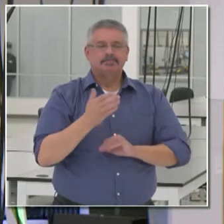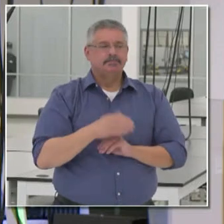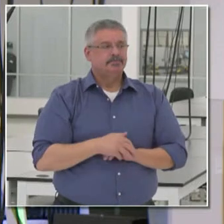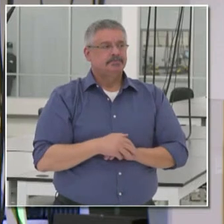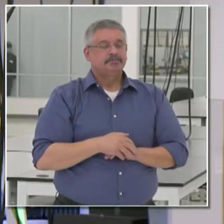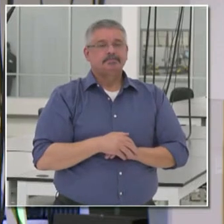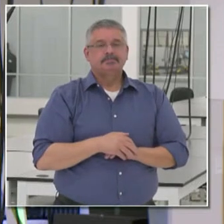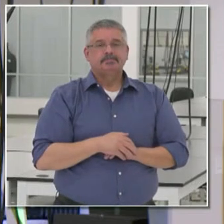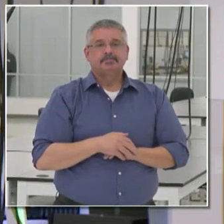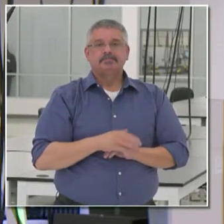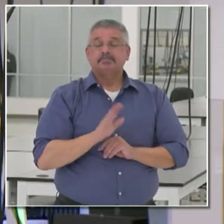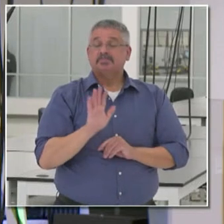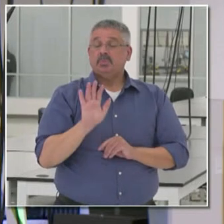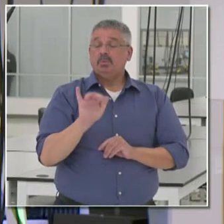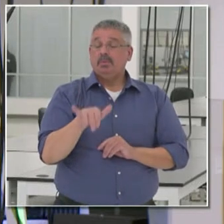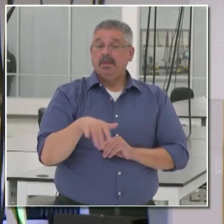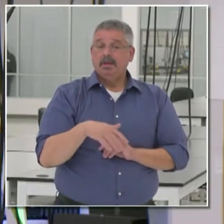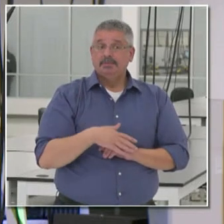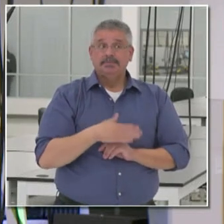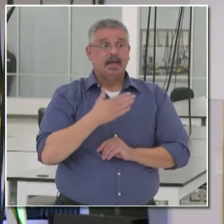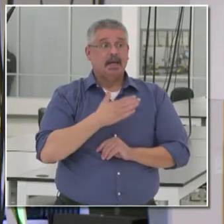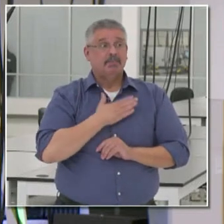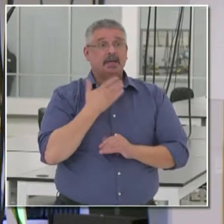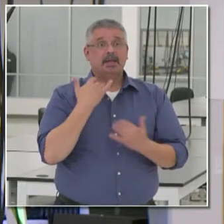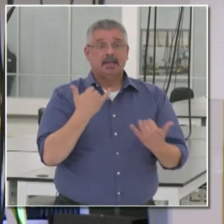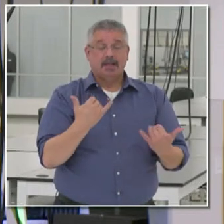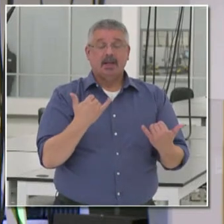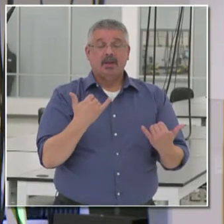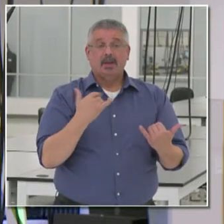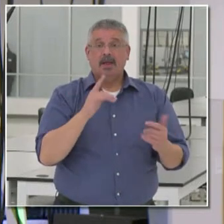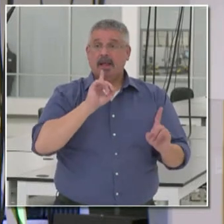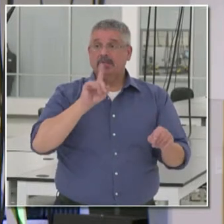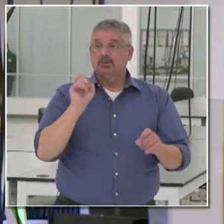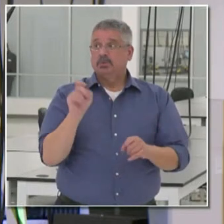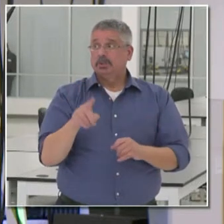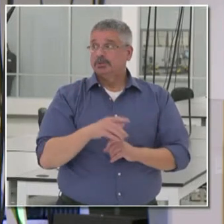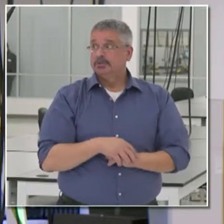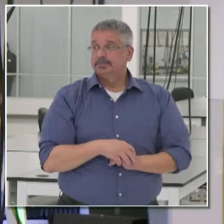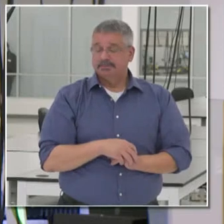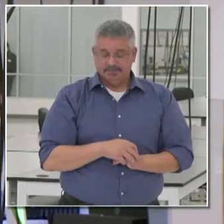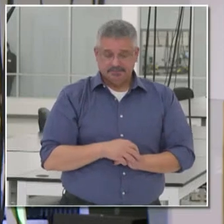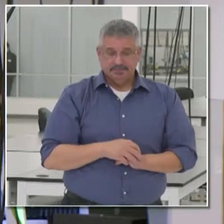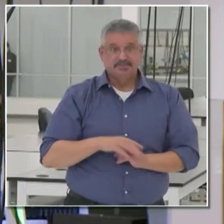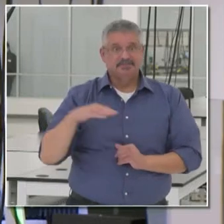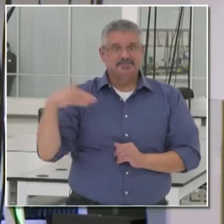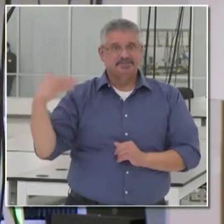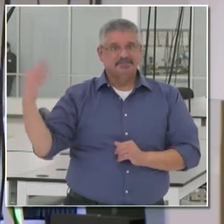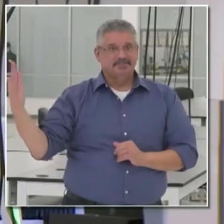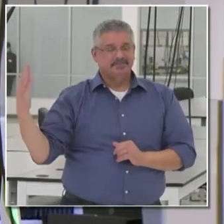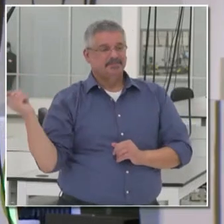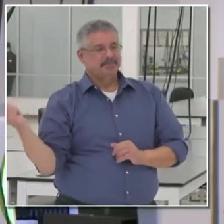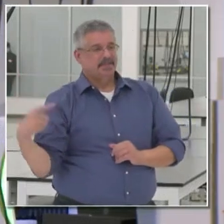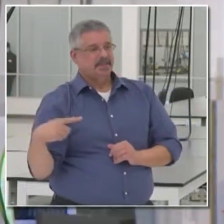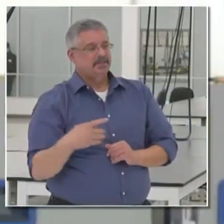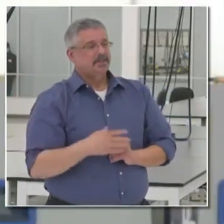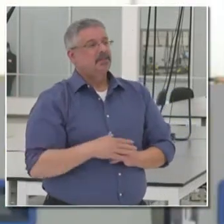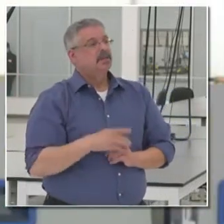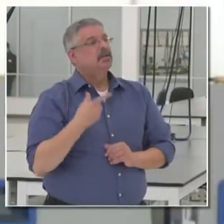entonces con eso nos vamos ahora con mucho gusto a recibir unas cuantas preguntas